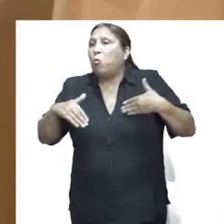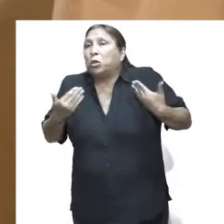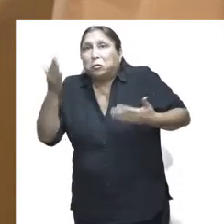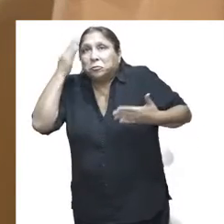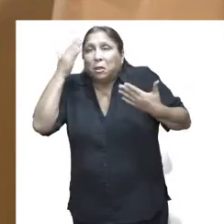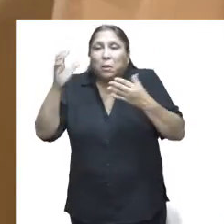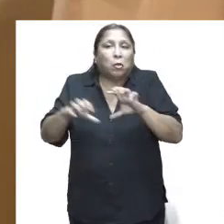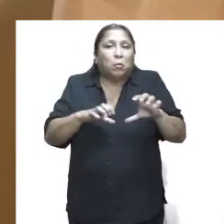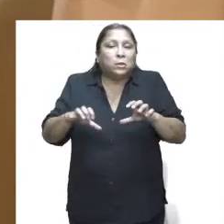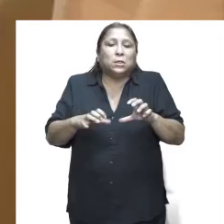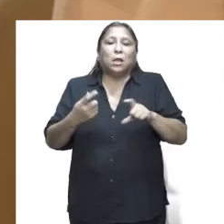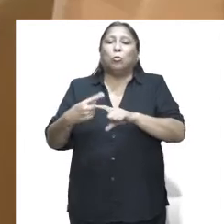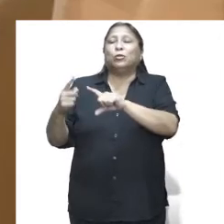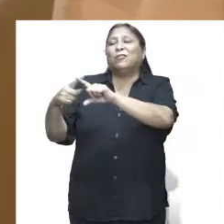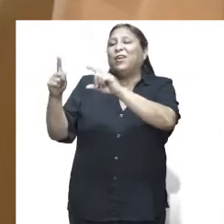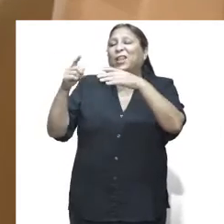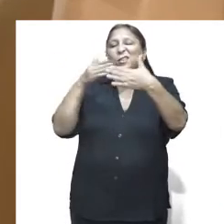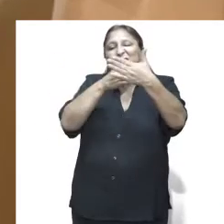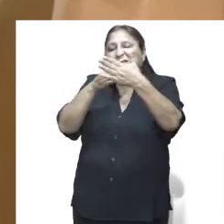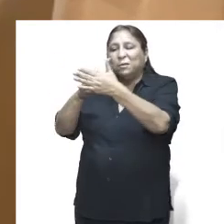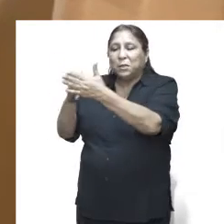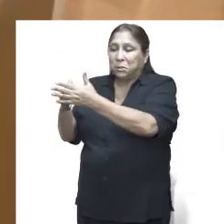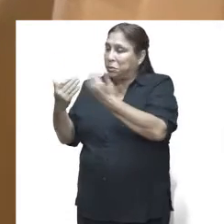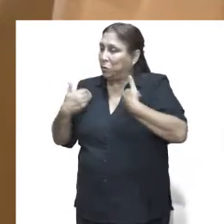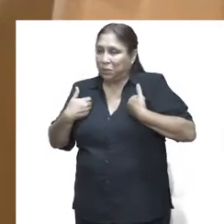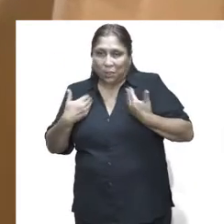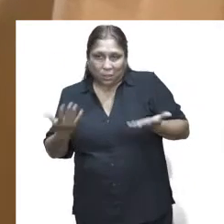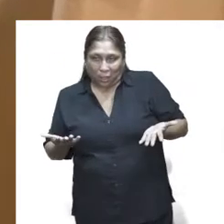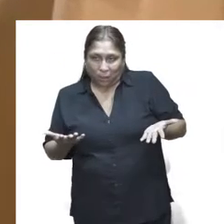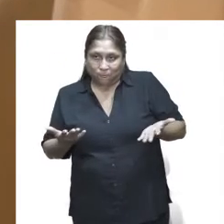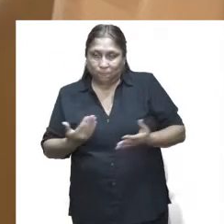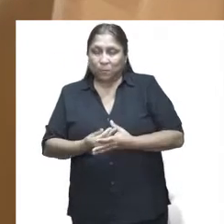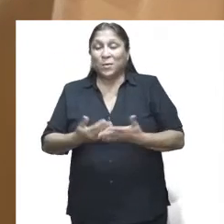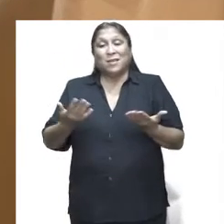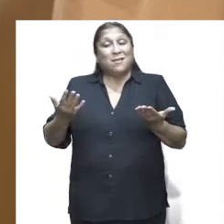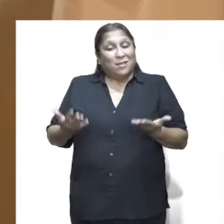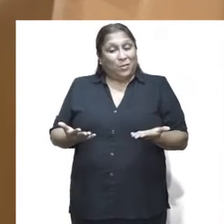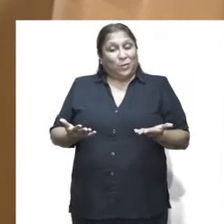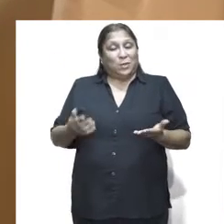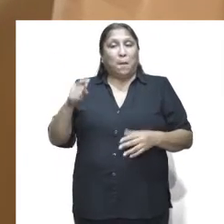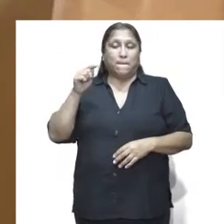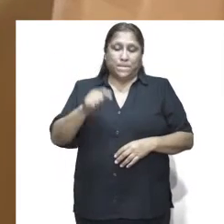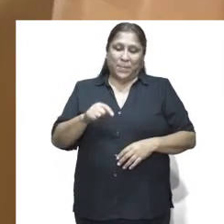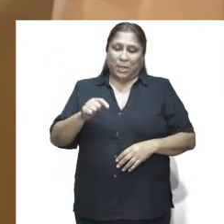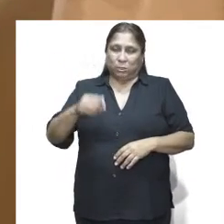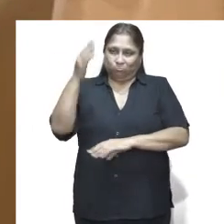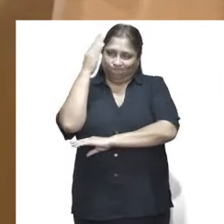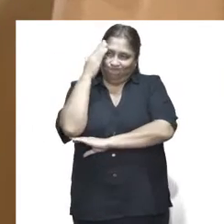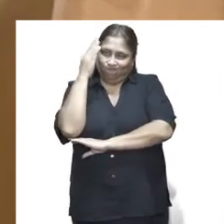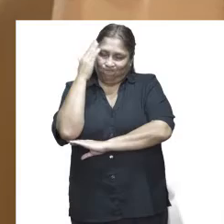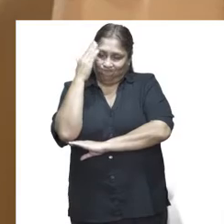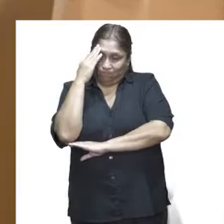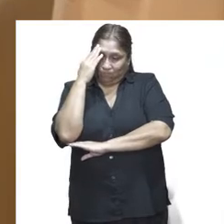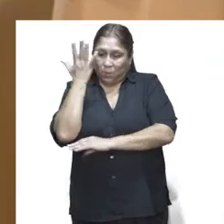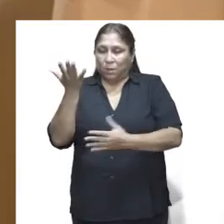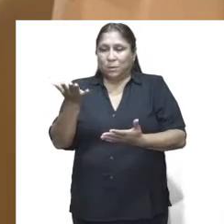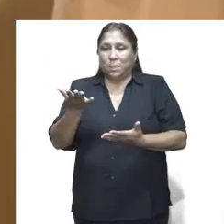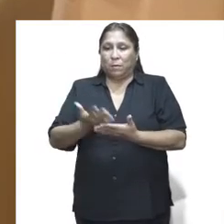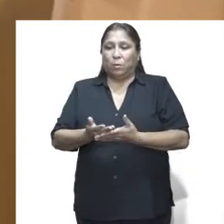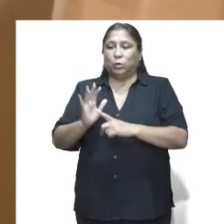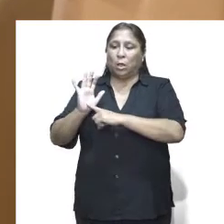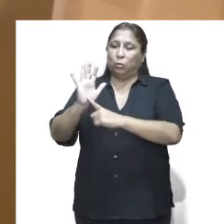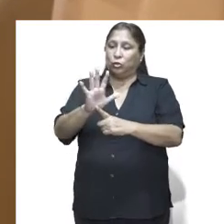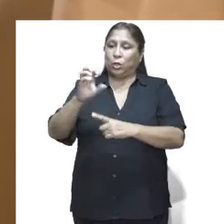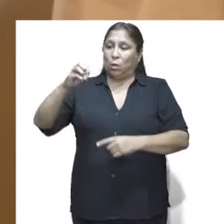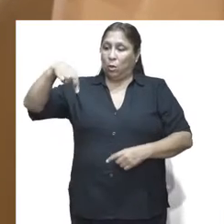por las distintas carencias y limitaciones y barreras que existen. Entonces, entendemos, de acuerdo a lo que se ha señalado la OMPE,